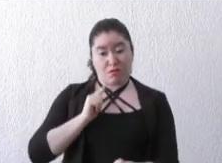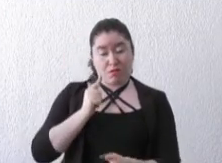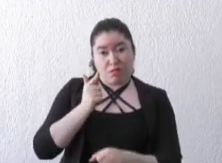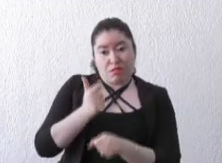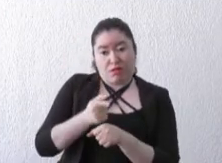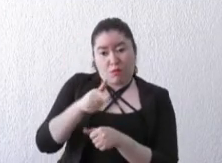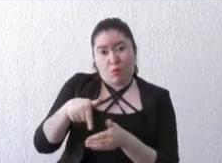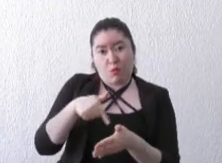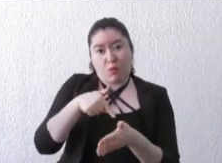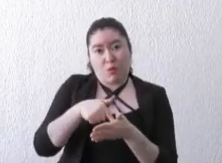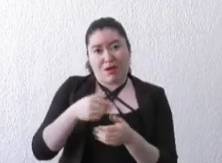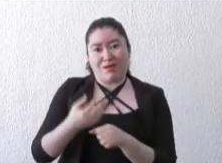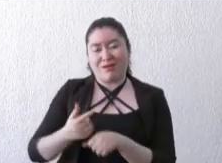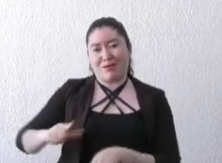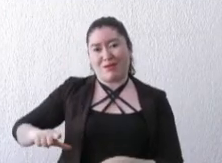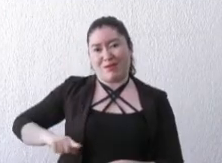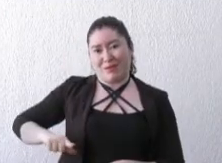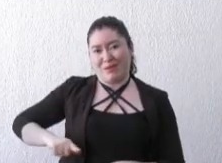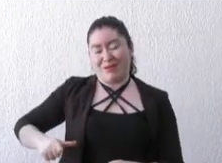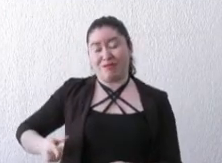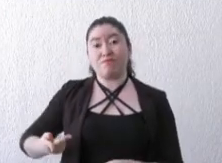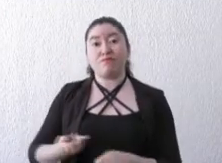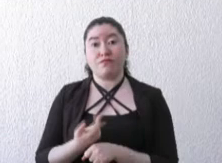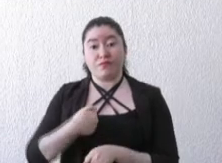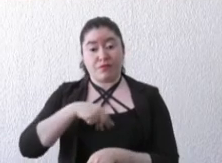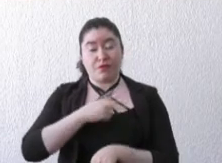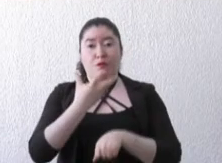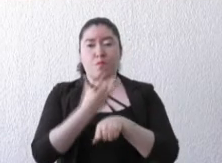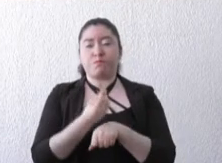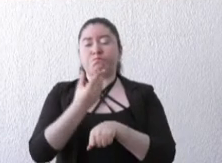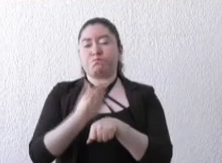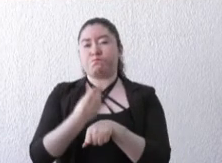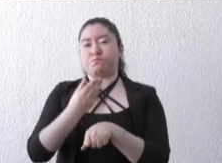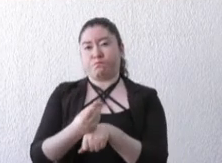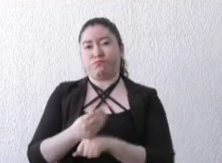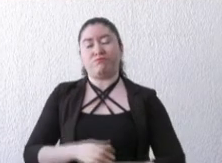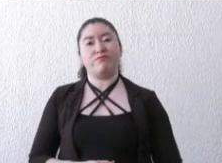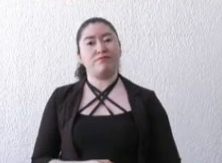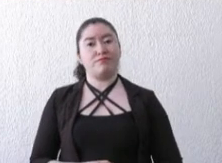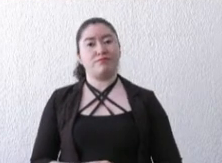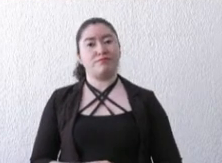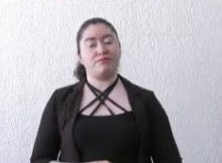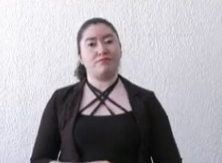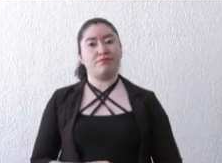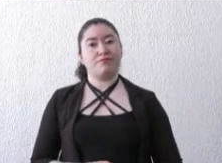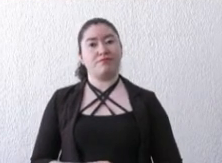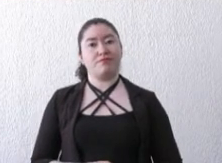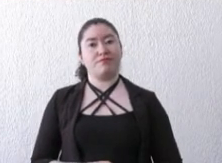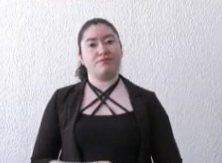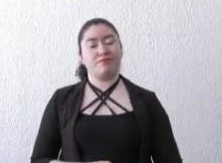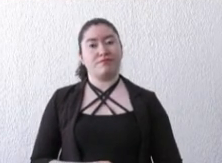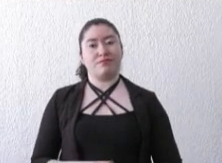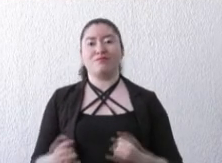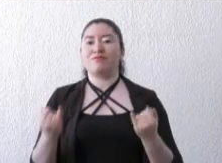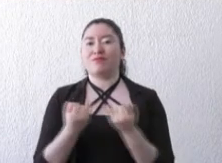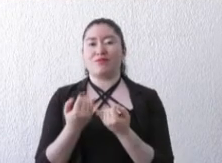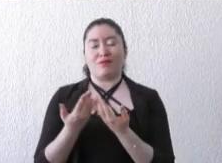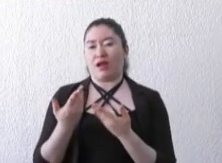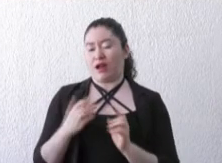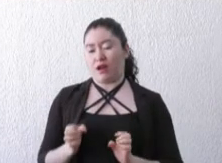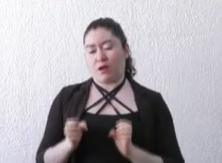en esta administración y los trabajos que llevamos a cabo. La siguiente. Ya estaba una parte de la